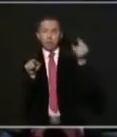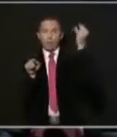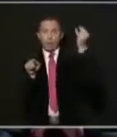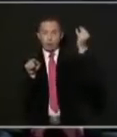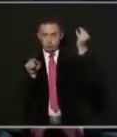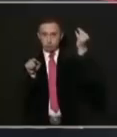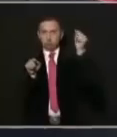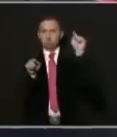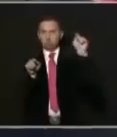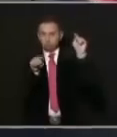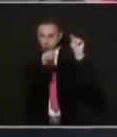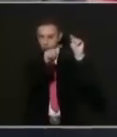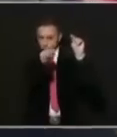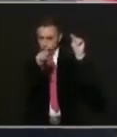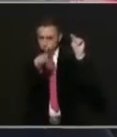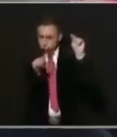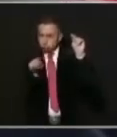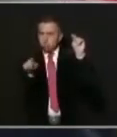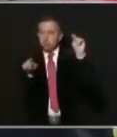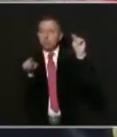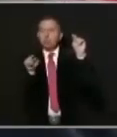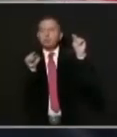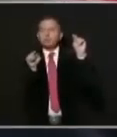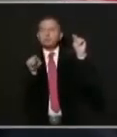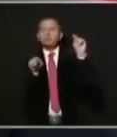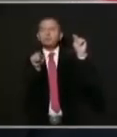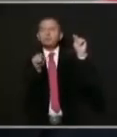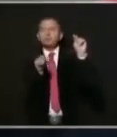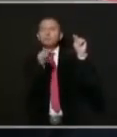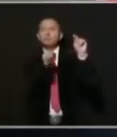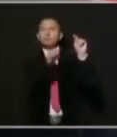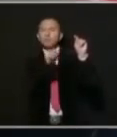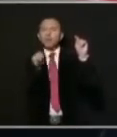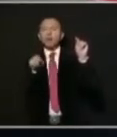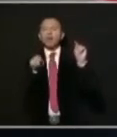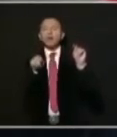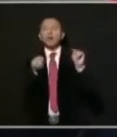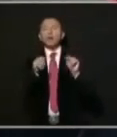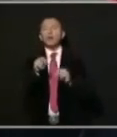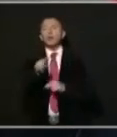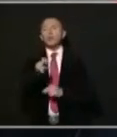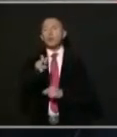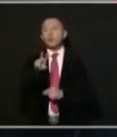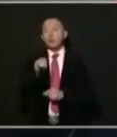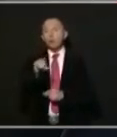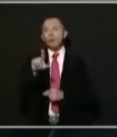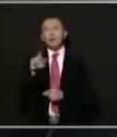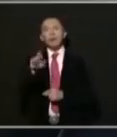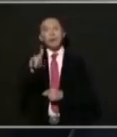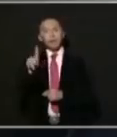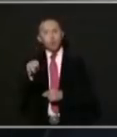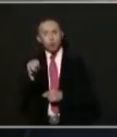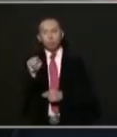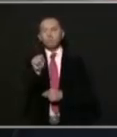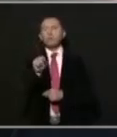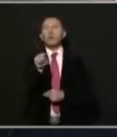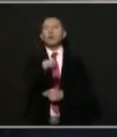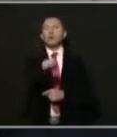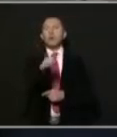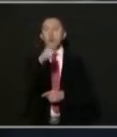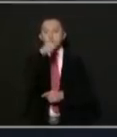pasando por Nuevo Laredo y Juárez